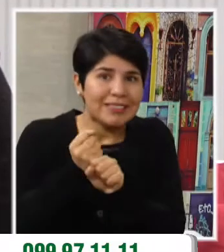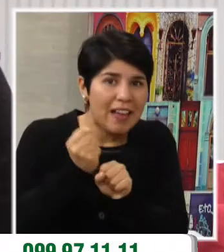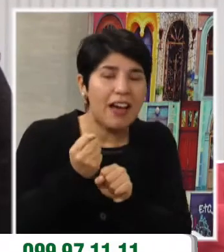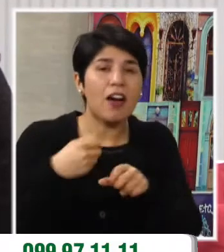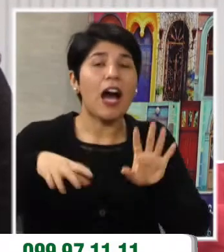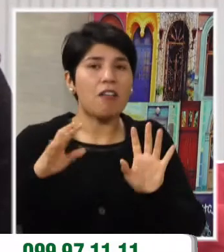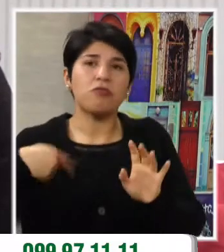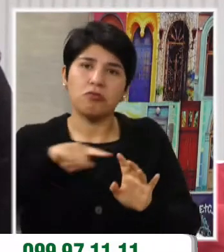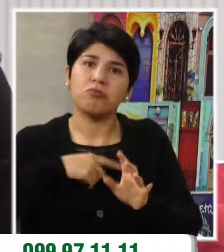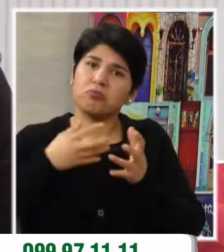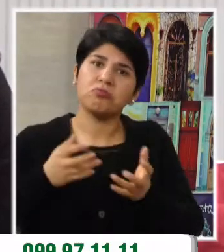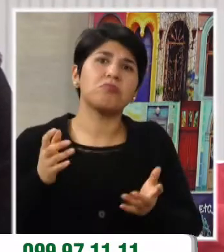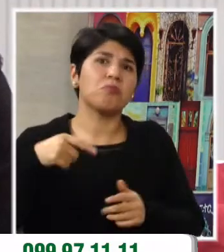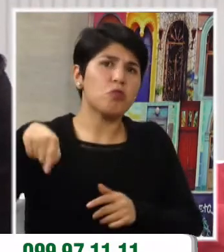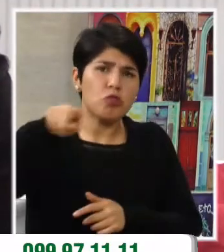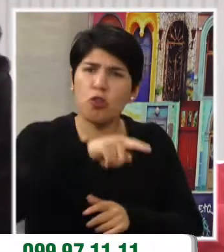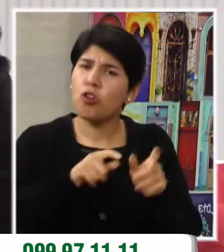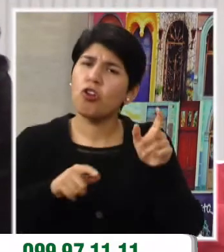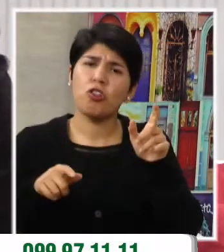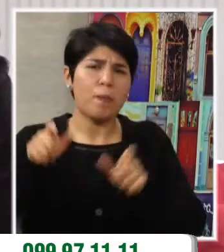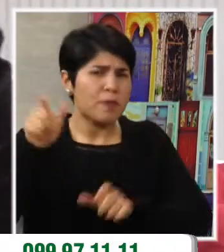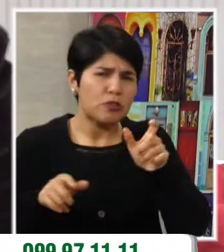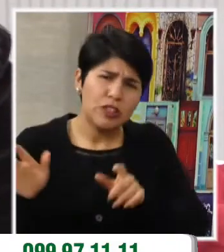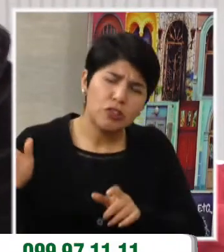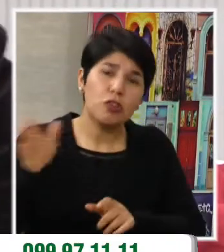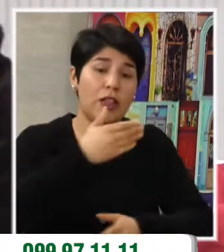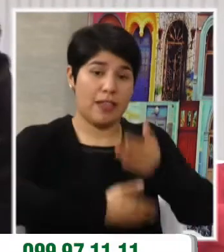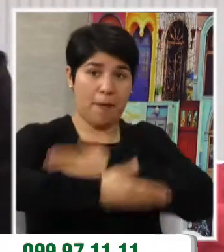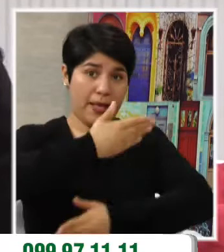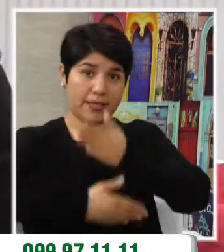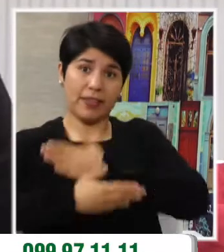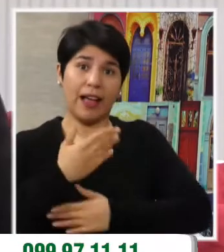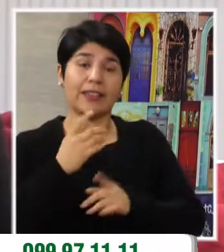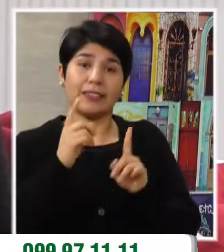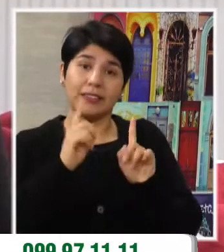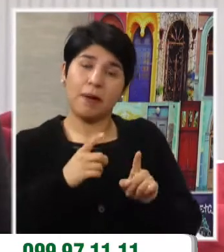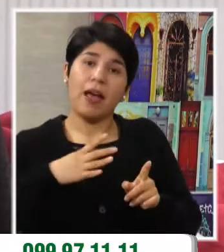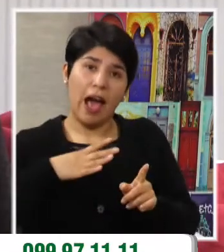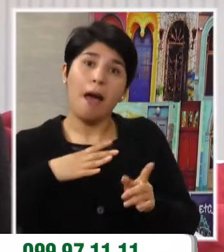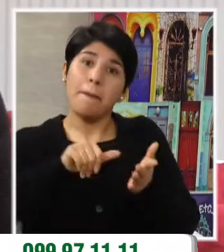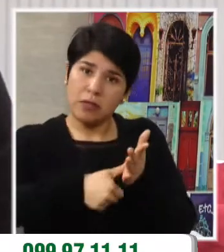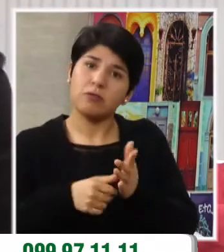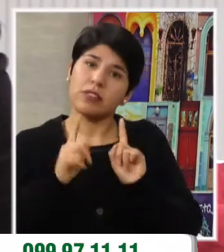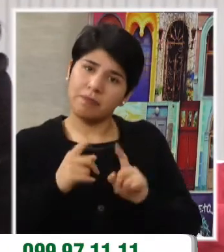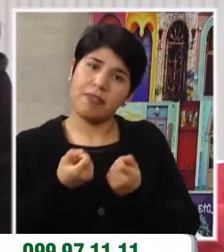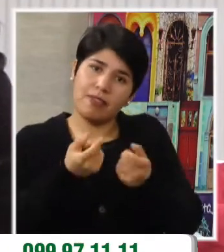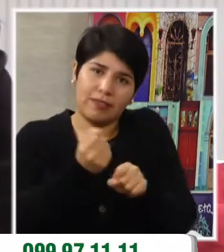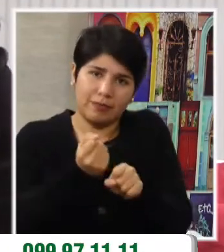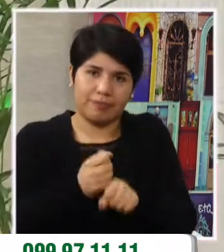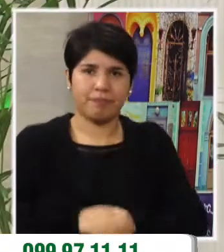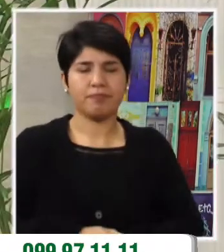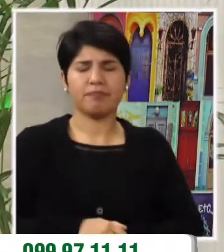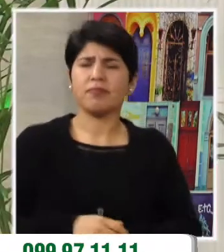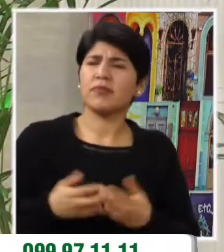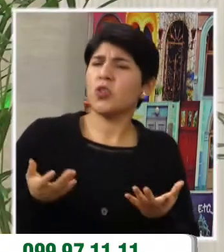tratar de llegar también a toda la población con discapacidad que también cuenta con una pensión como está